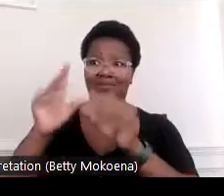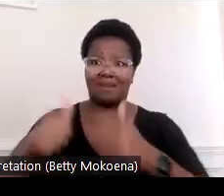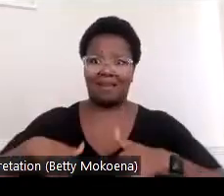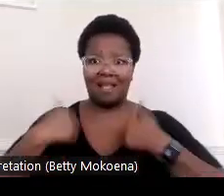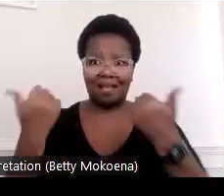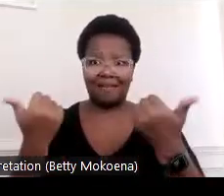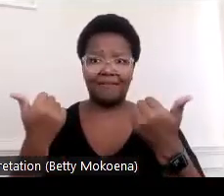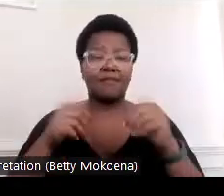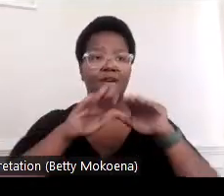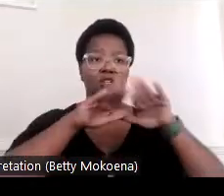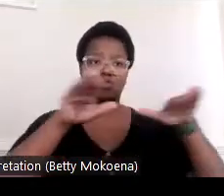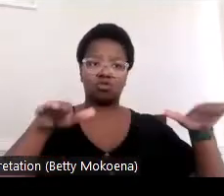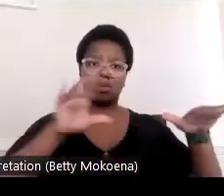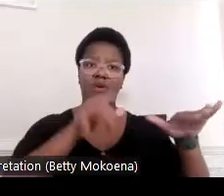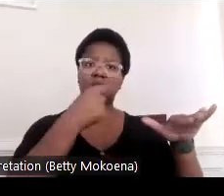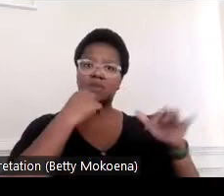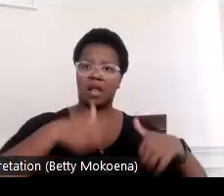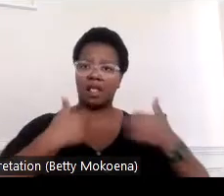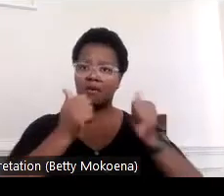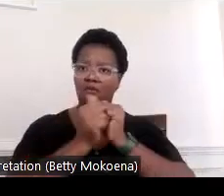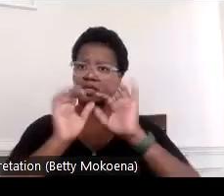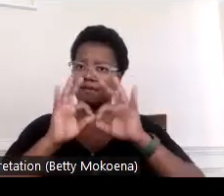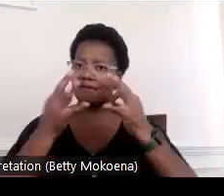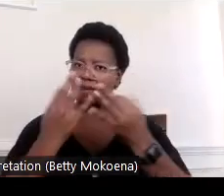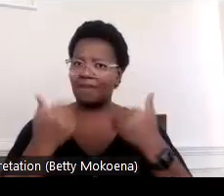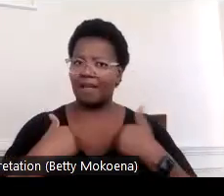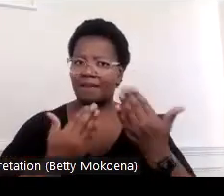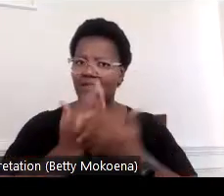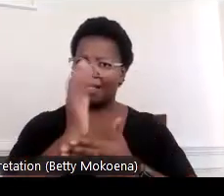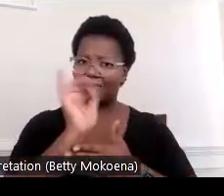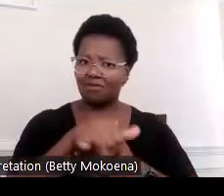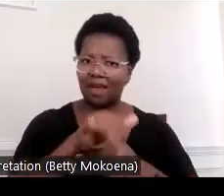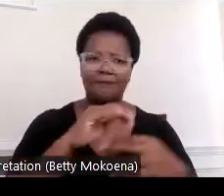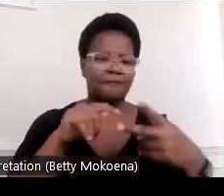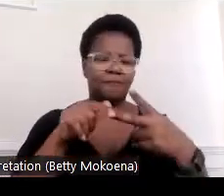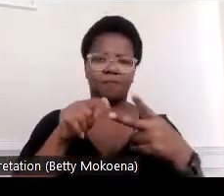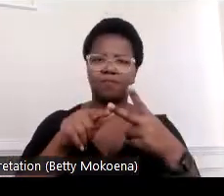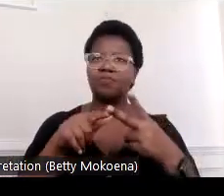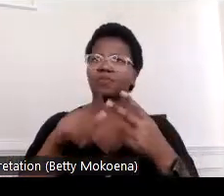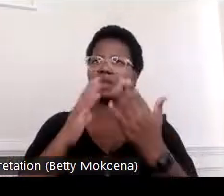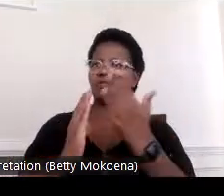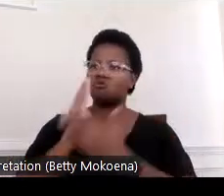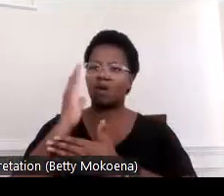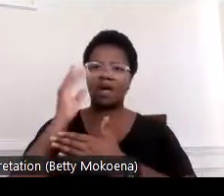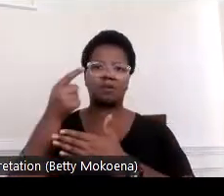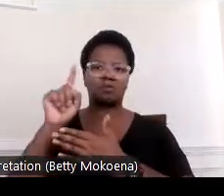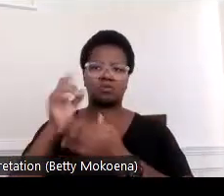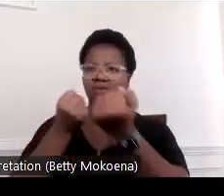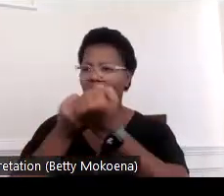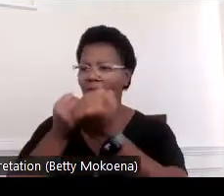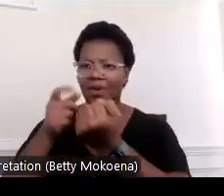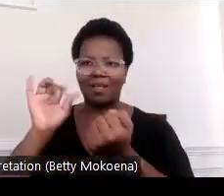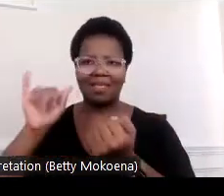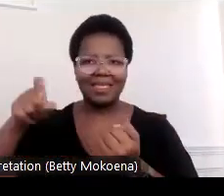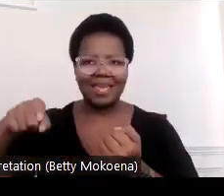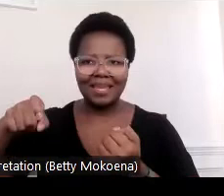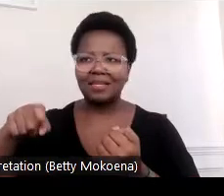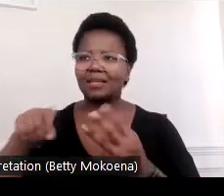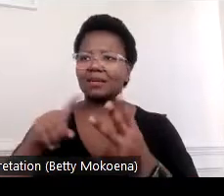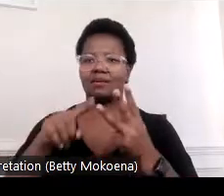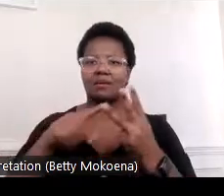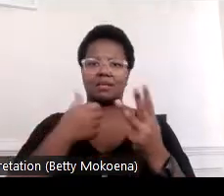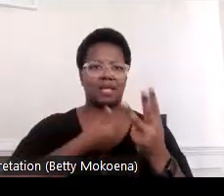importantes y los niños también tienen derecho de vivir con sus familias tienen derecho de recibir apoyo Es que la necesitan